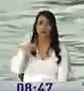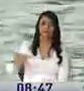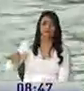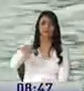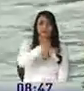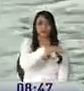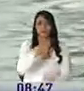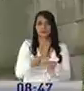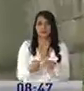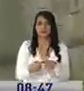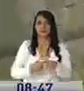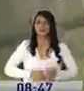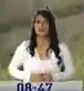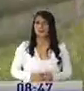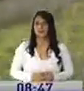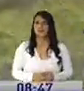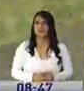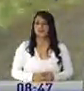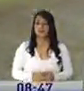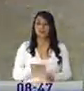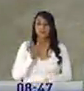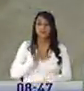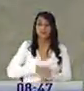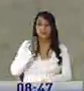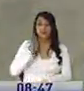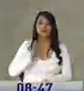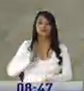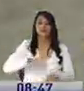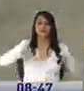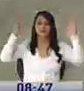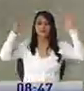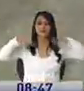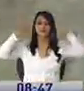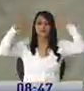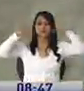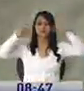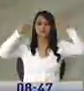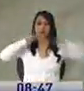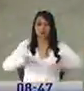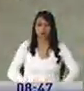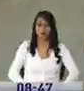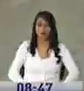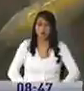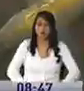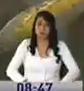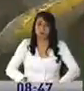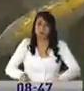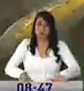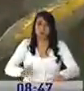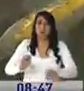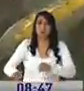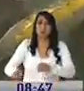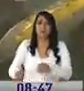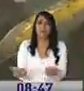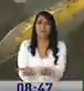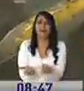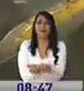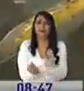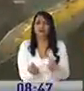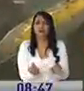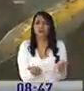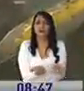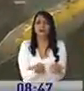Metropolitano la principal razón la acumulación de agua debido a la gran cantidad de basura en los sumideros y